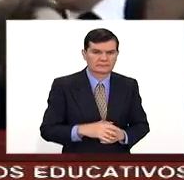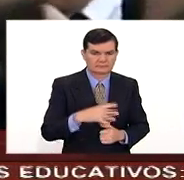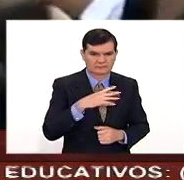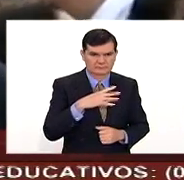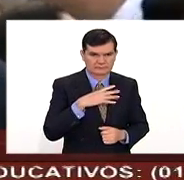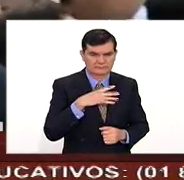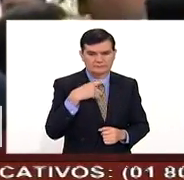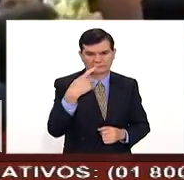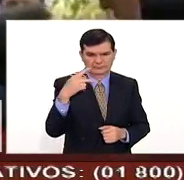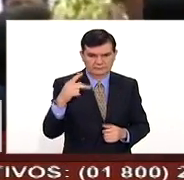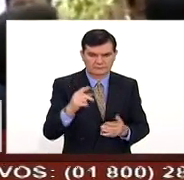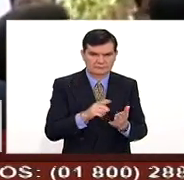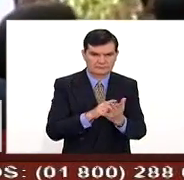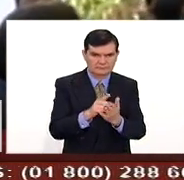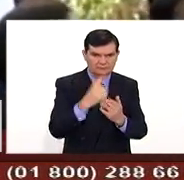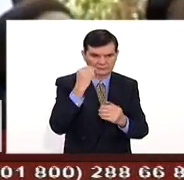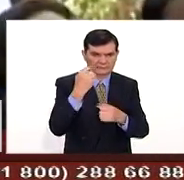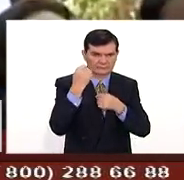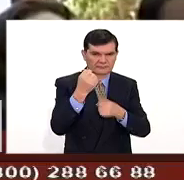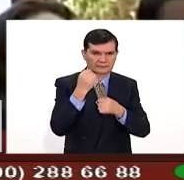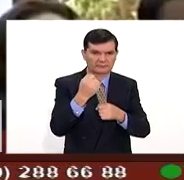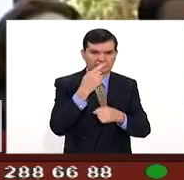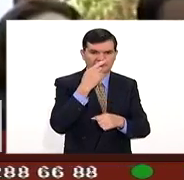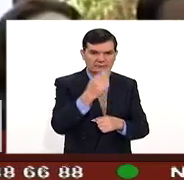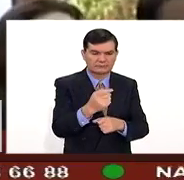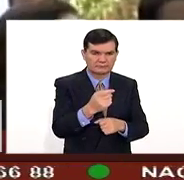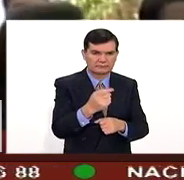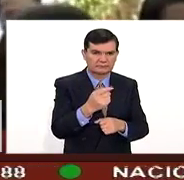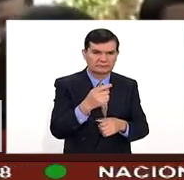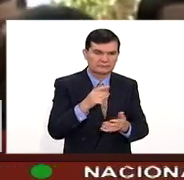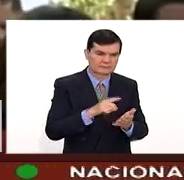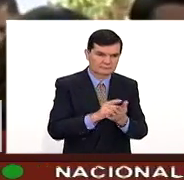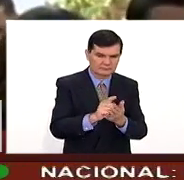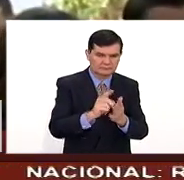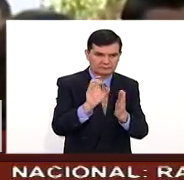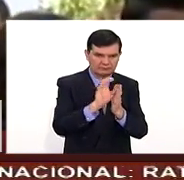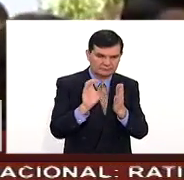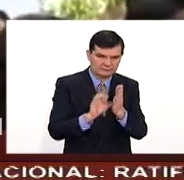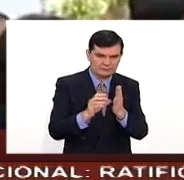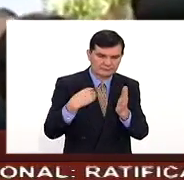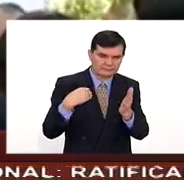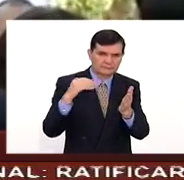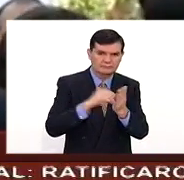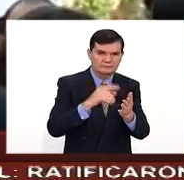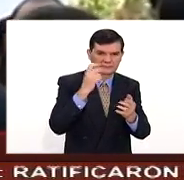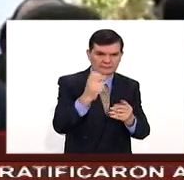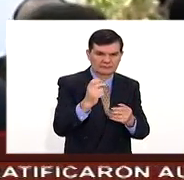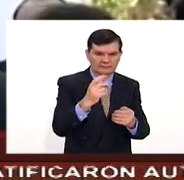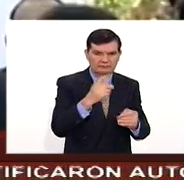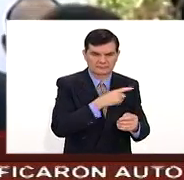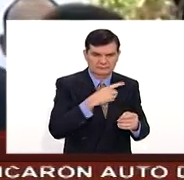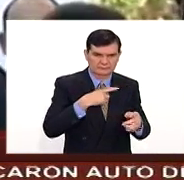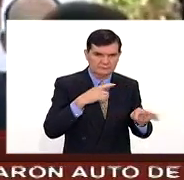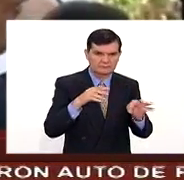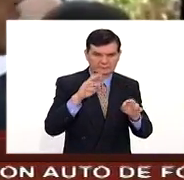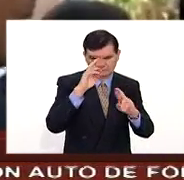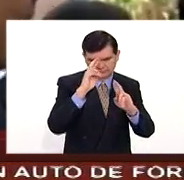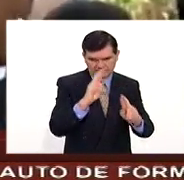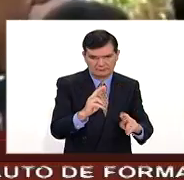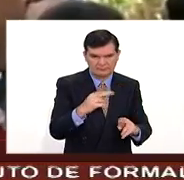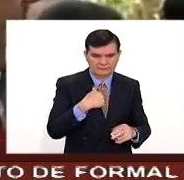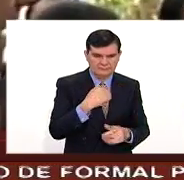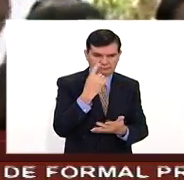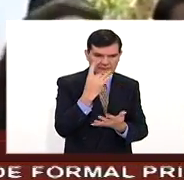Están en su derecho de protestar, derecho constitucional a protestar, hay que respetarlo. Solo no